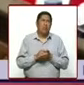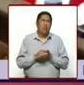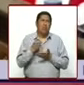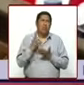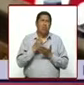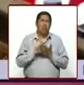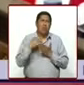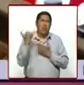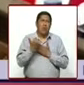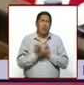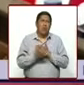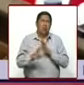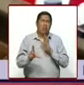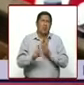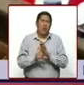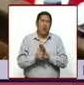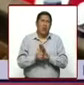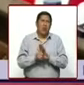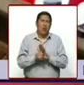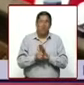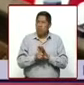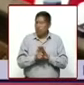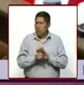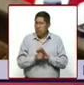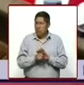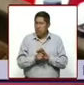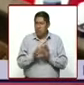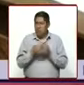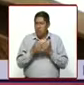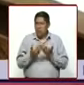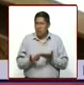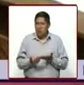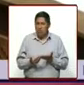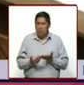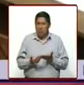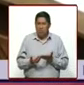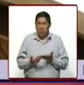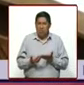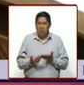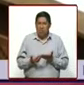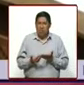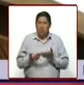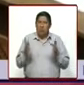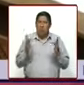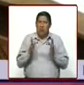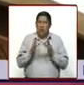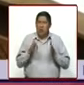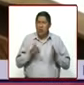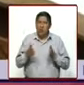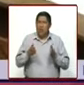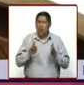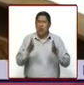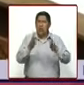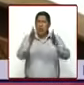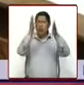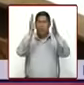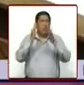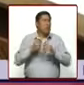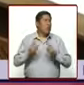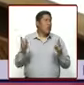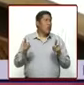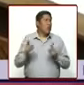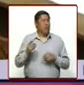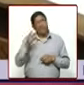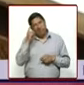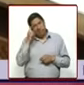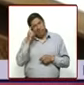un proyecto de ley que justamente destinaría como red vial fundamental a una carretera. Sin embargo, no